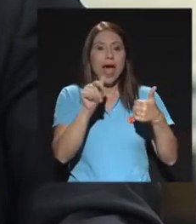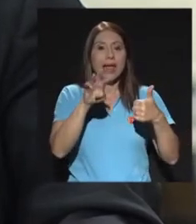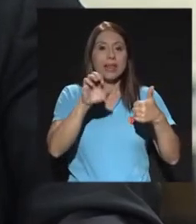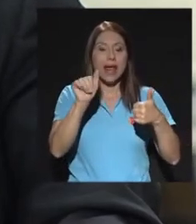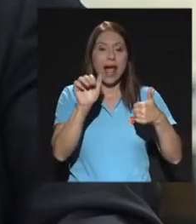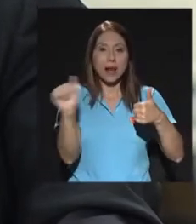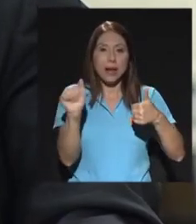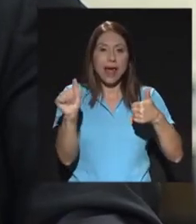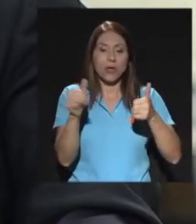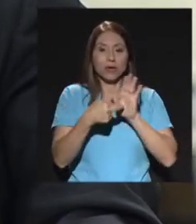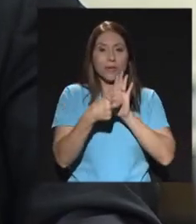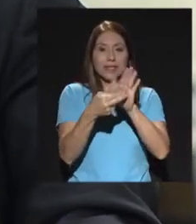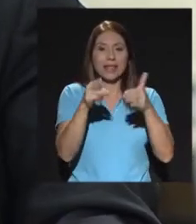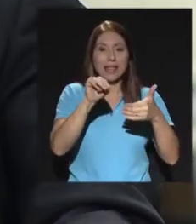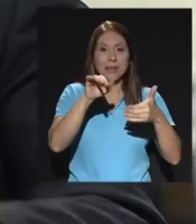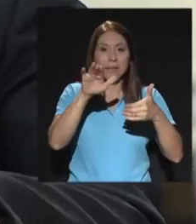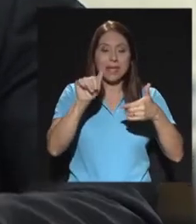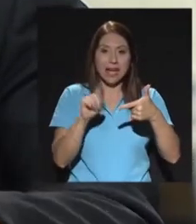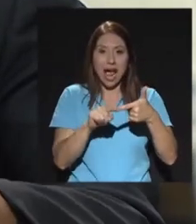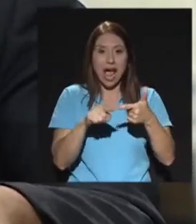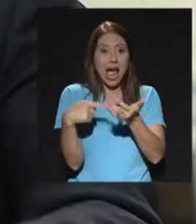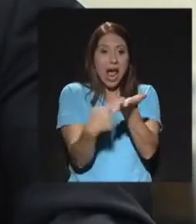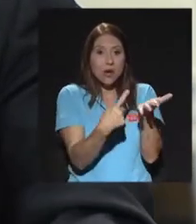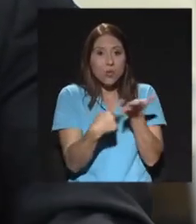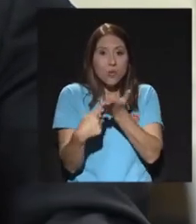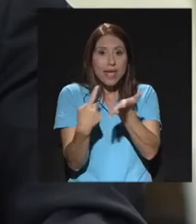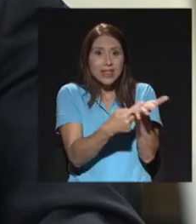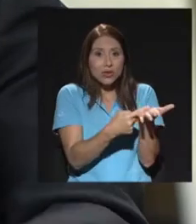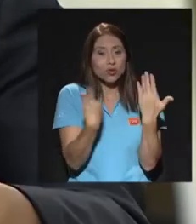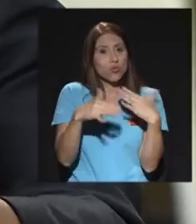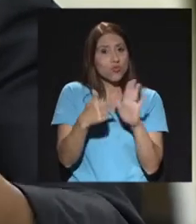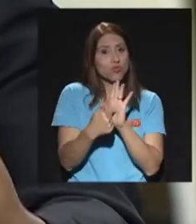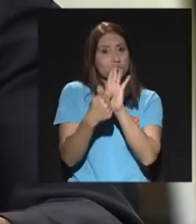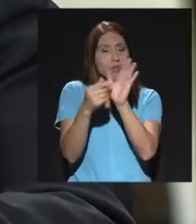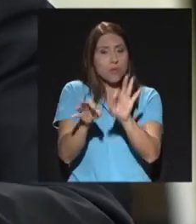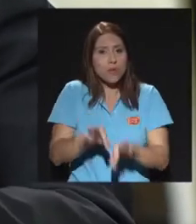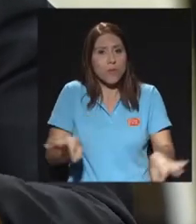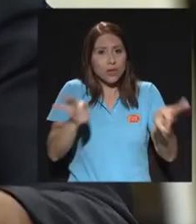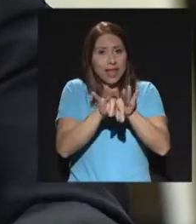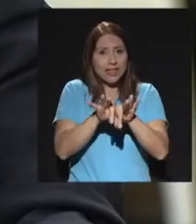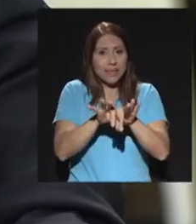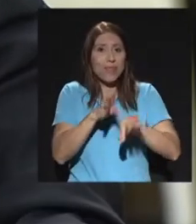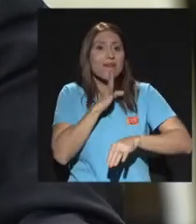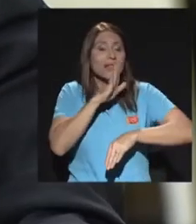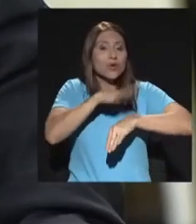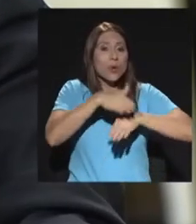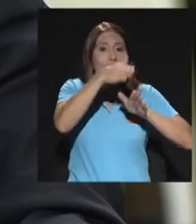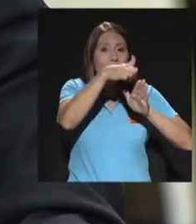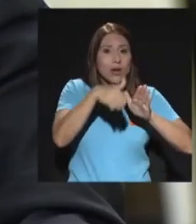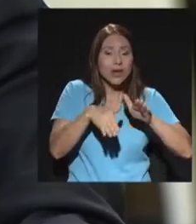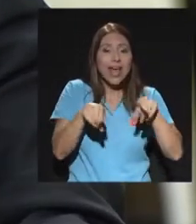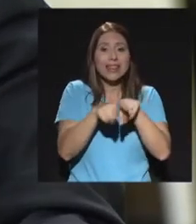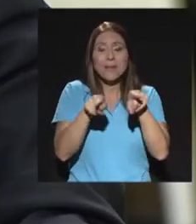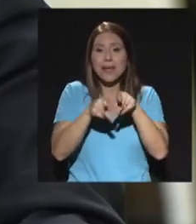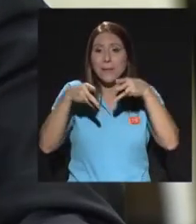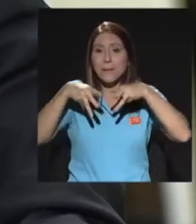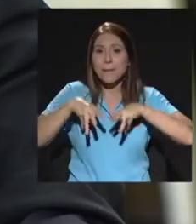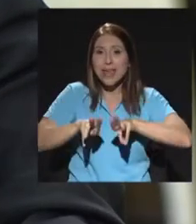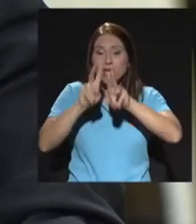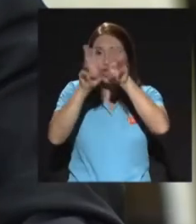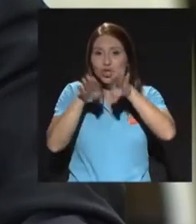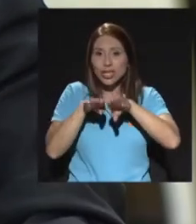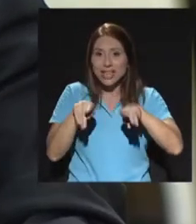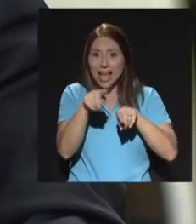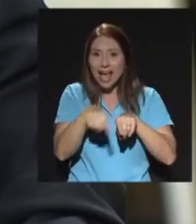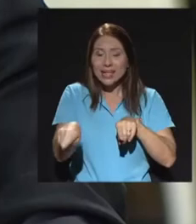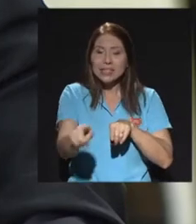representante de la Red MICA, ponen en la mesa una discusión muy importante. Contraloría e inclusive medios digitales en estos días han